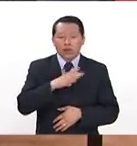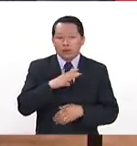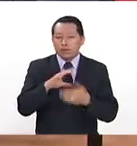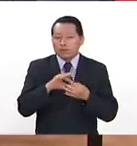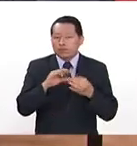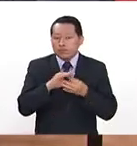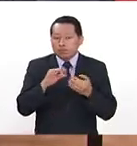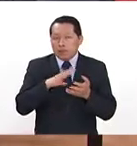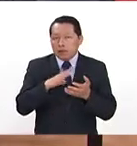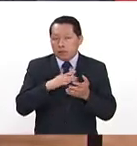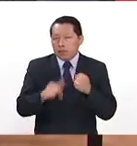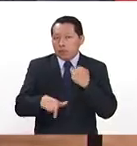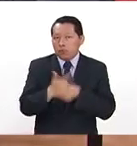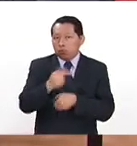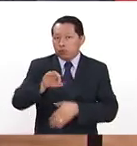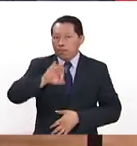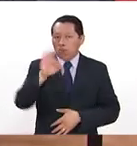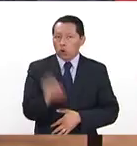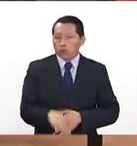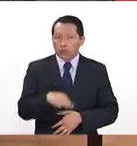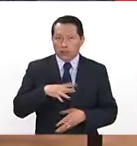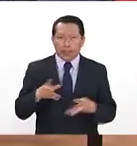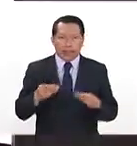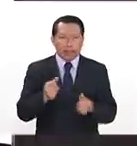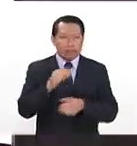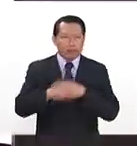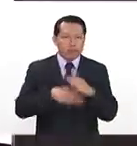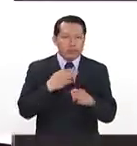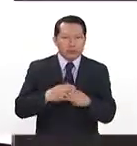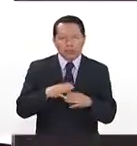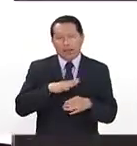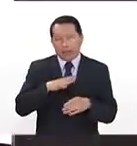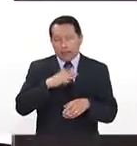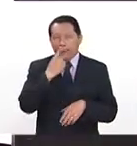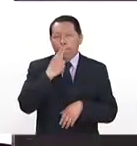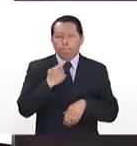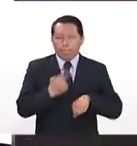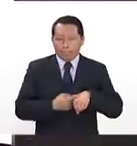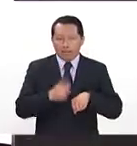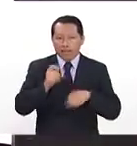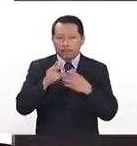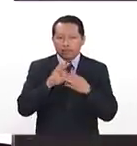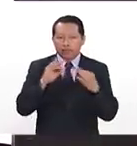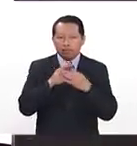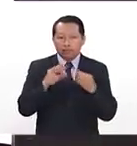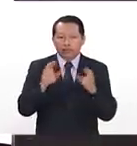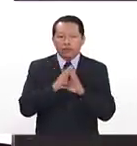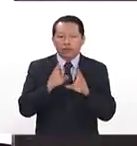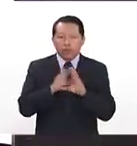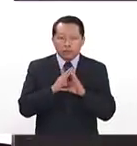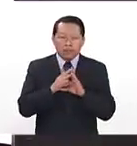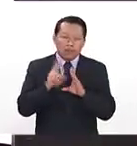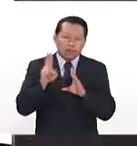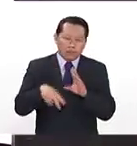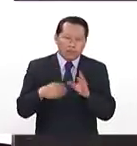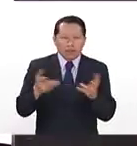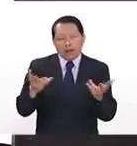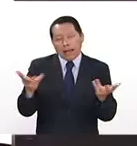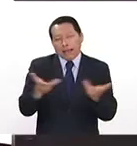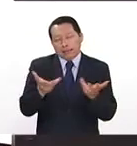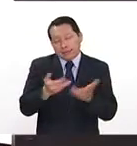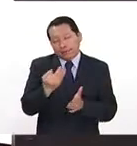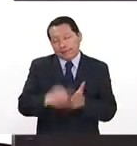se está ocupando más del 12% del gasto mundial en salud en diabetes. Entonces, eso ya nos habla de que nos estamos quedando cortos con lo que estamos haciendo,